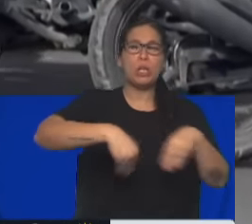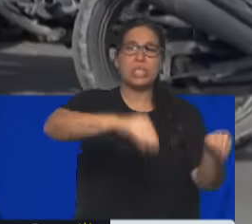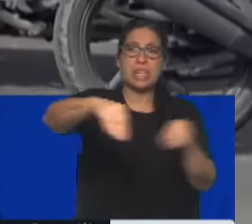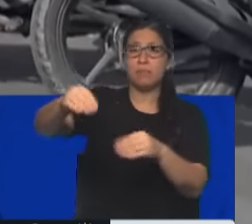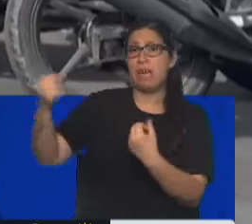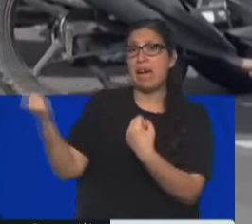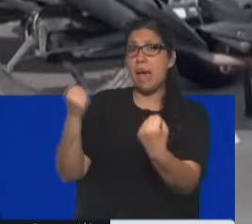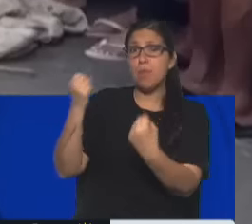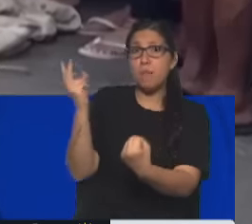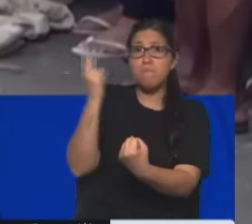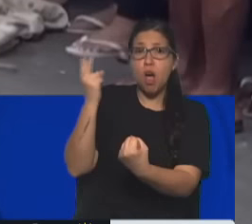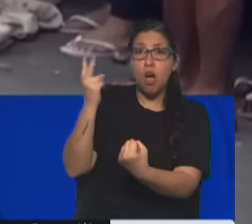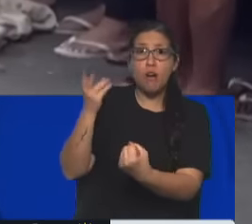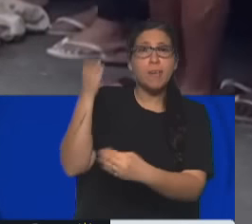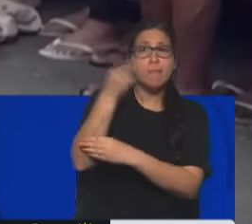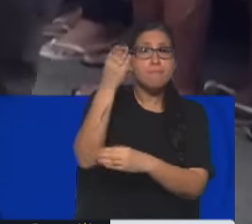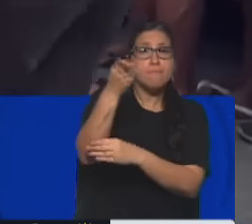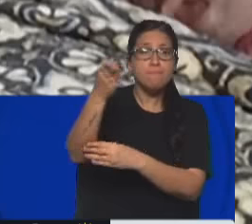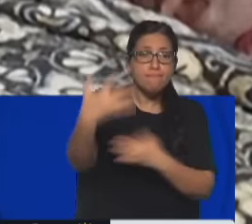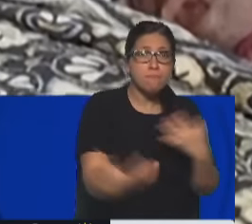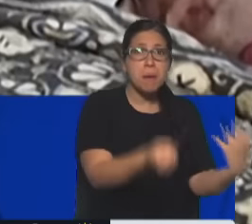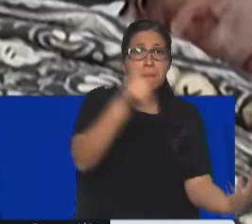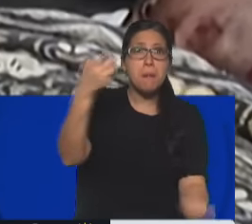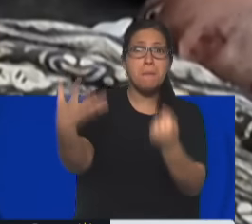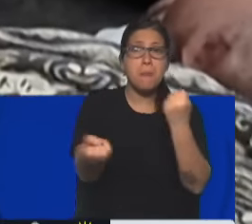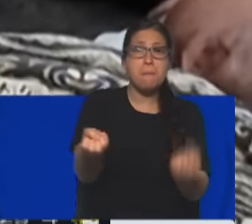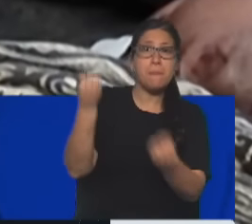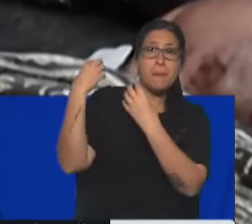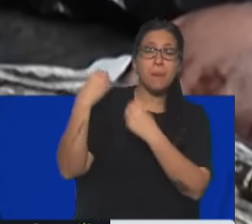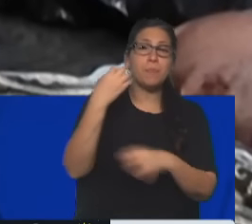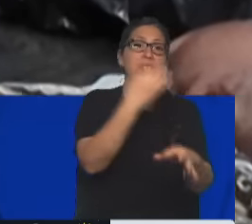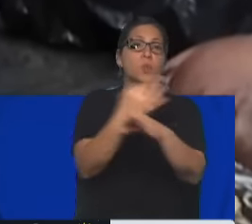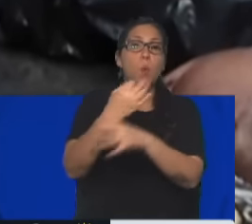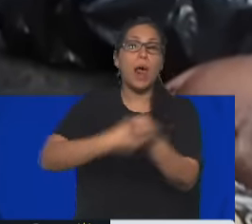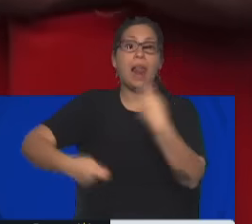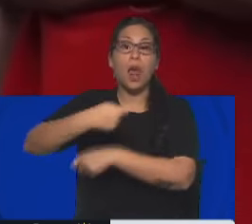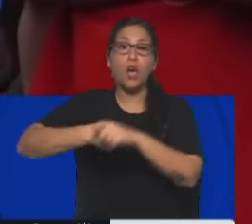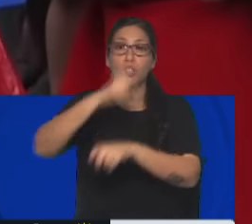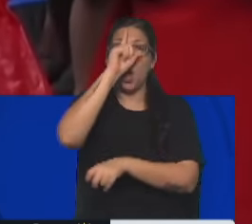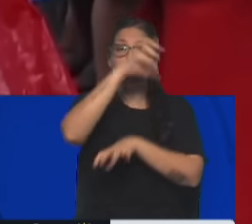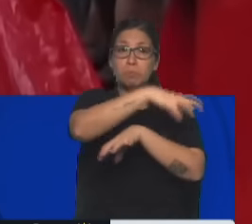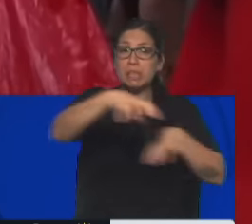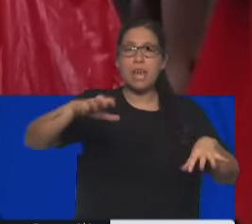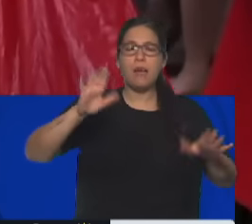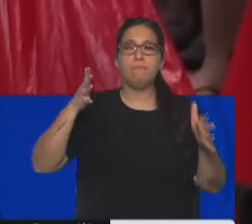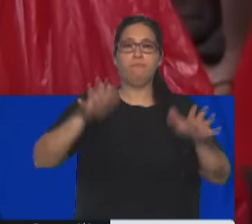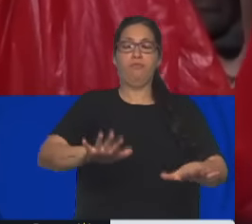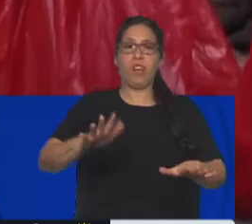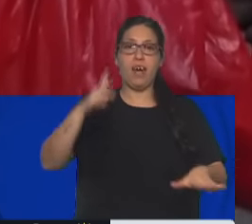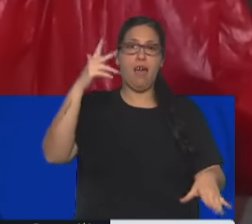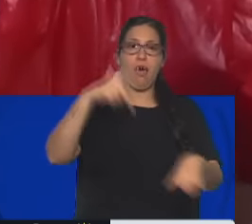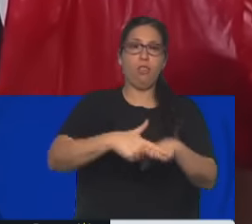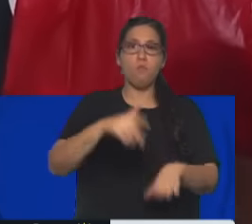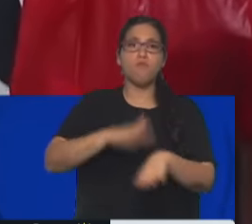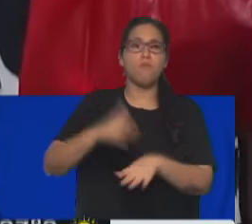morgue recorrieron la zona para levantar los cadáveres, mientras escuelas, comercios y hospitales permanecían paralizados por la violencia.